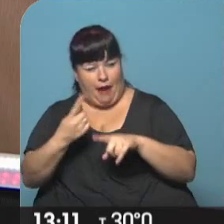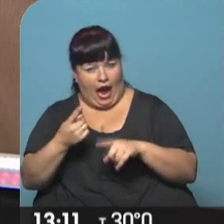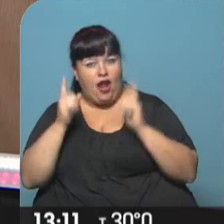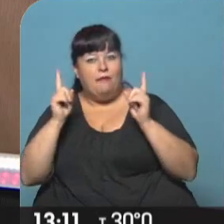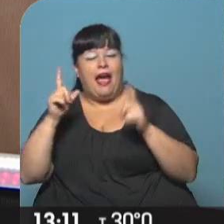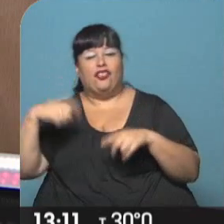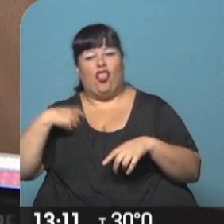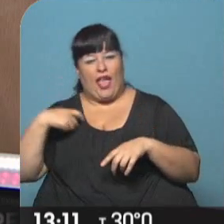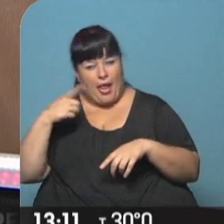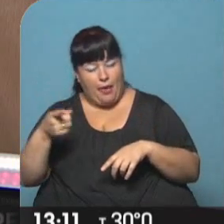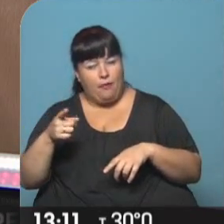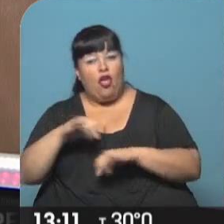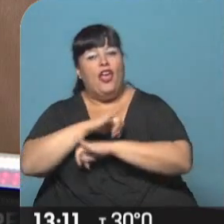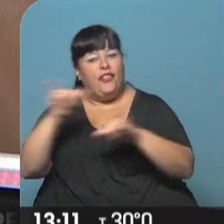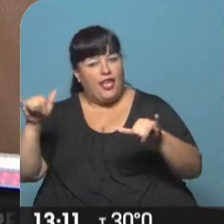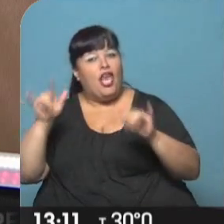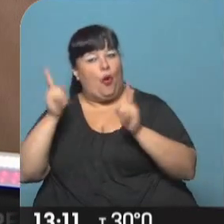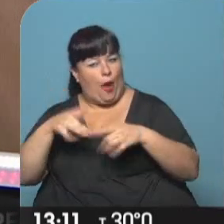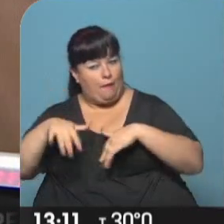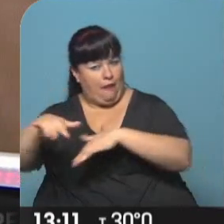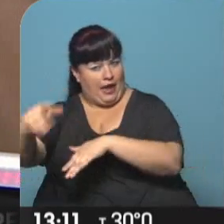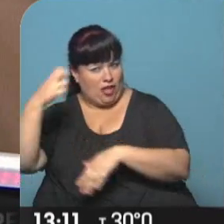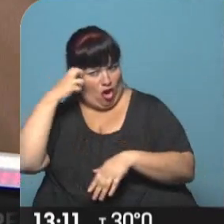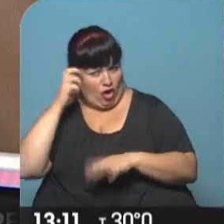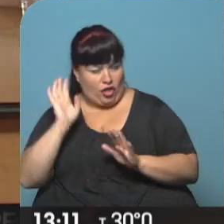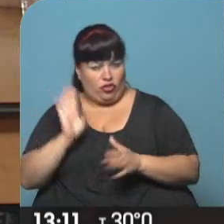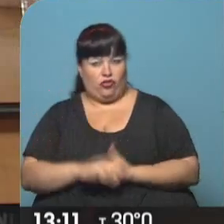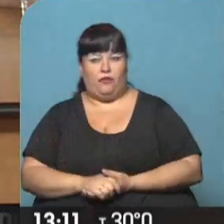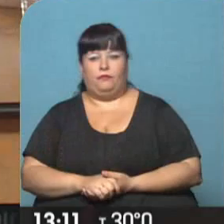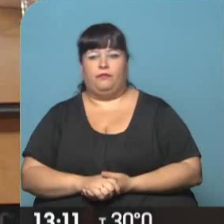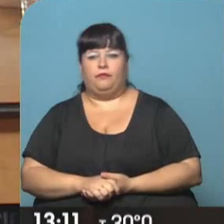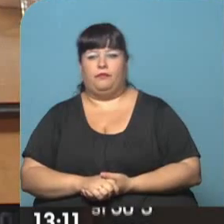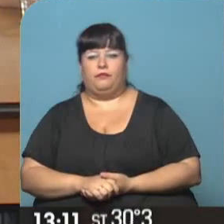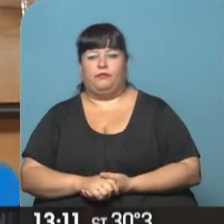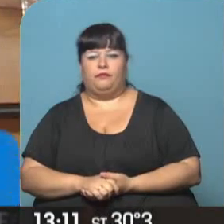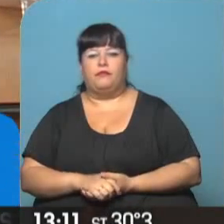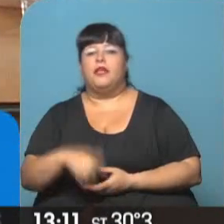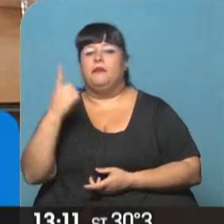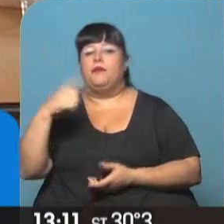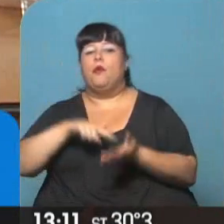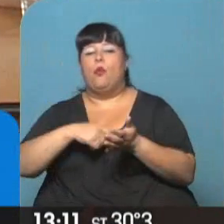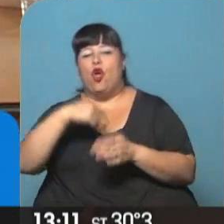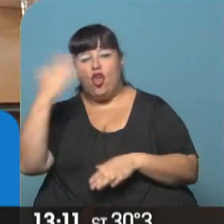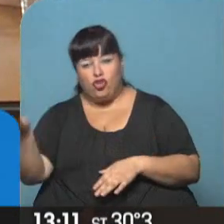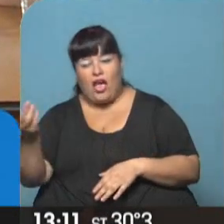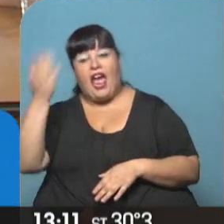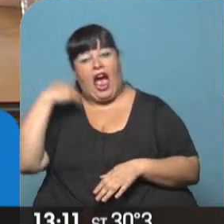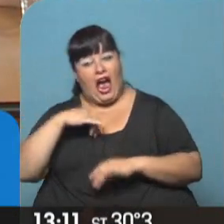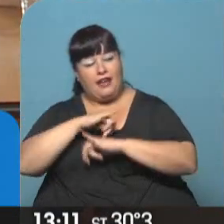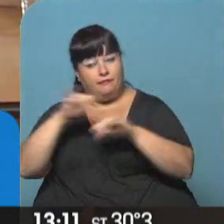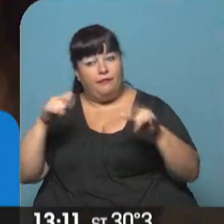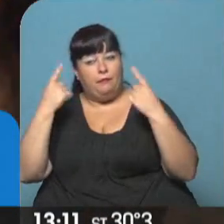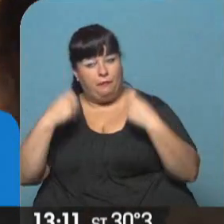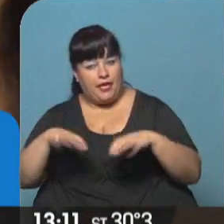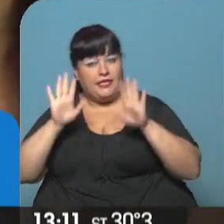docentes agremiados, y que anunciaron que se van a movilizar al Congreso. Informar en primer lugar en el caso de la provincia de Buenos Aires, que ayer realizamos una